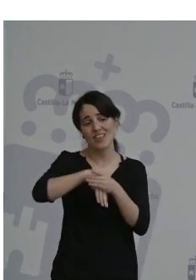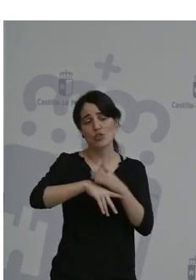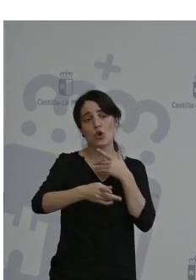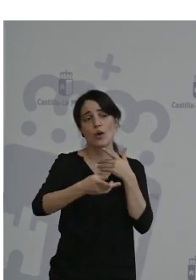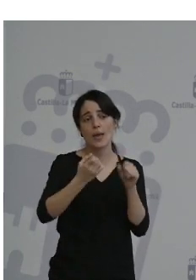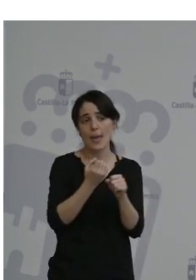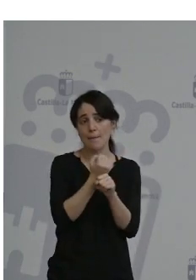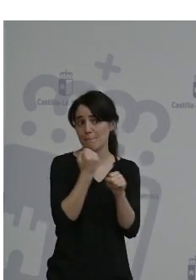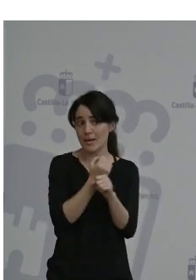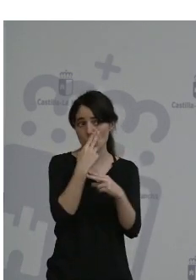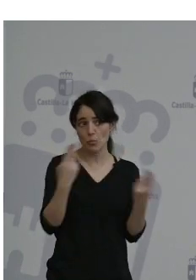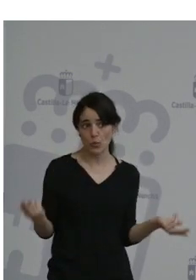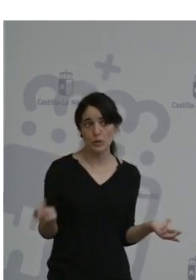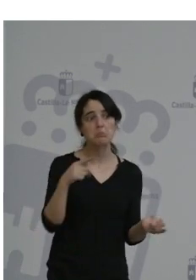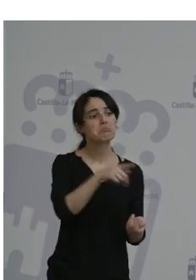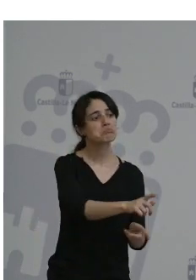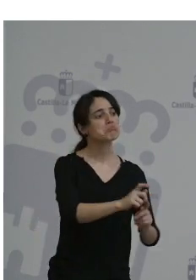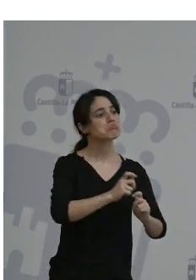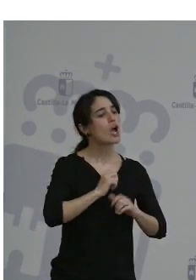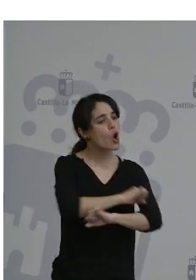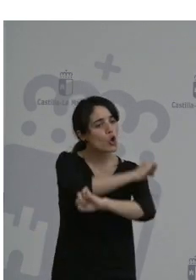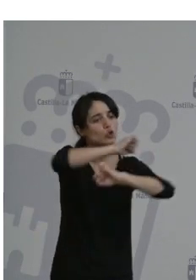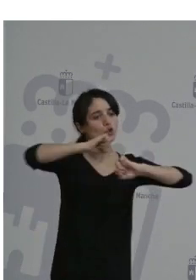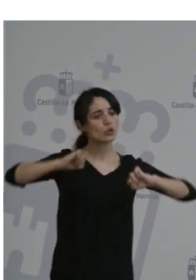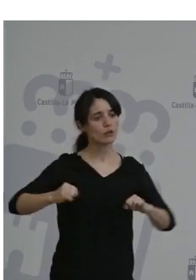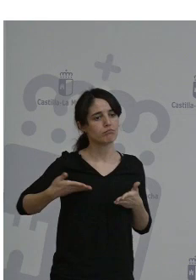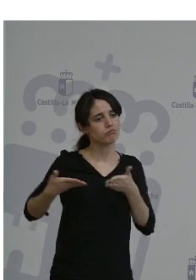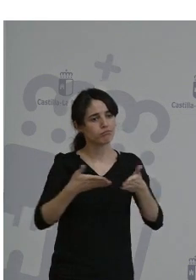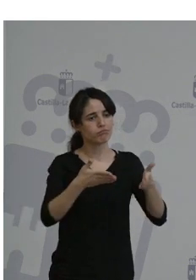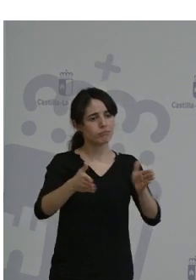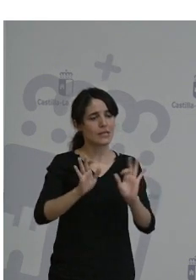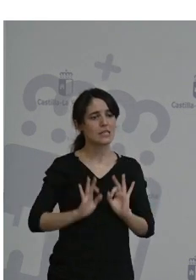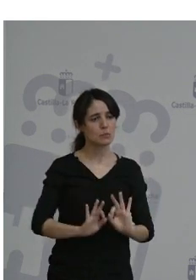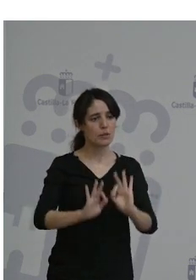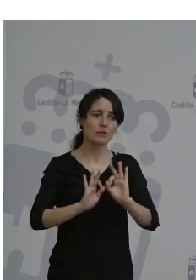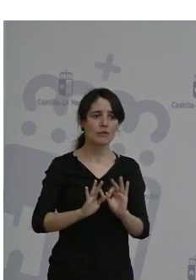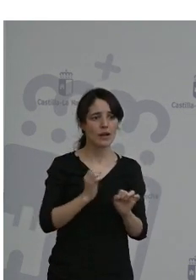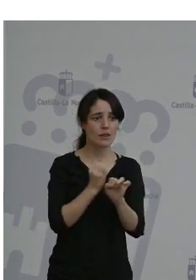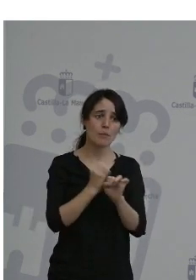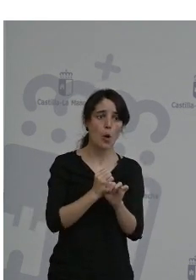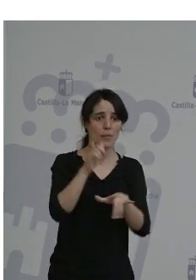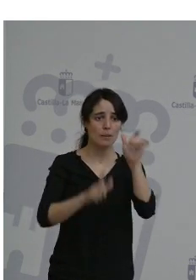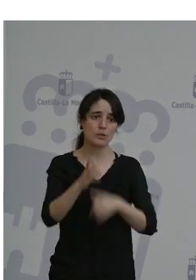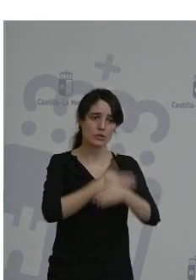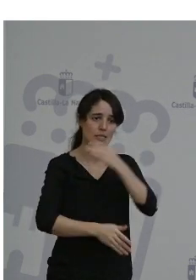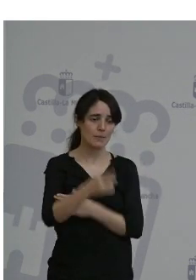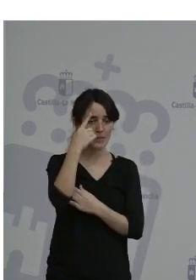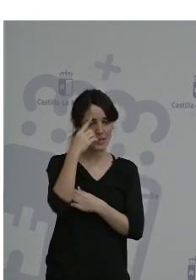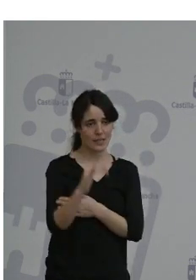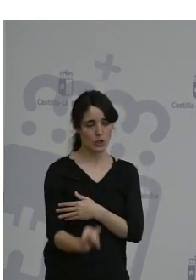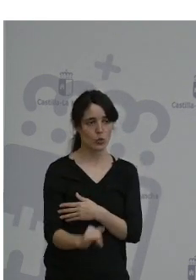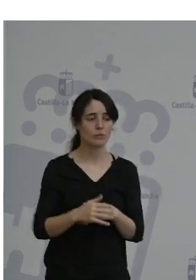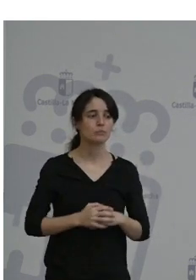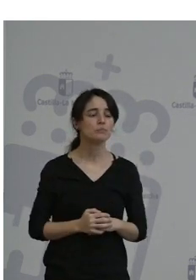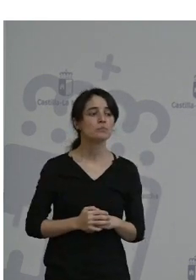consolidar una vía específica de acceso para aquellas personas que padecen discapacidad intelectual esta labor